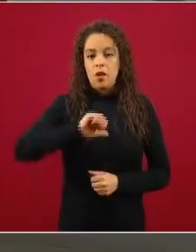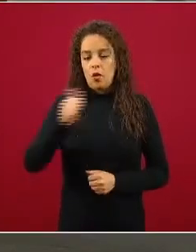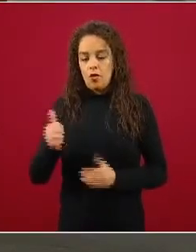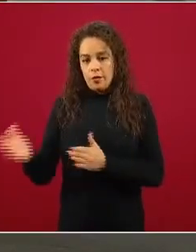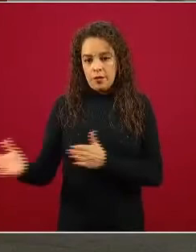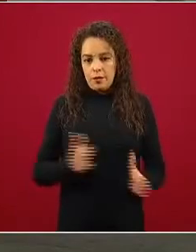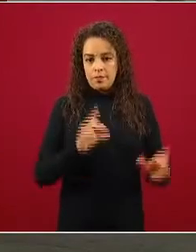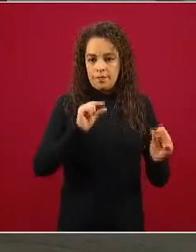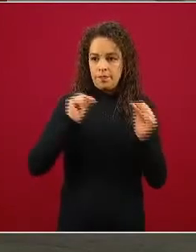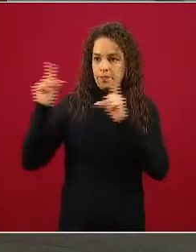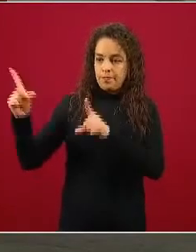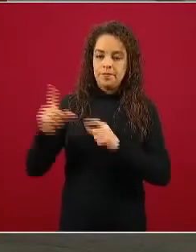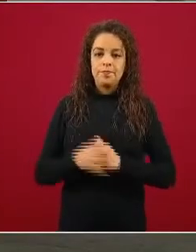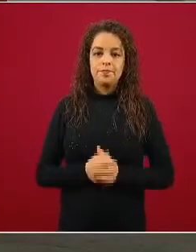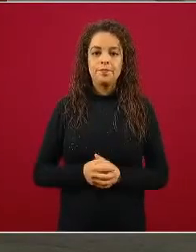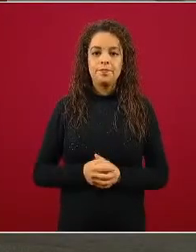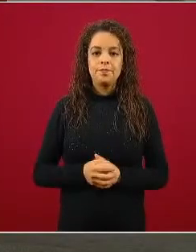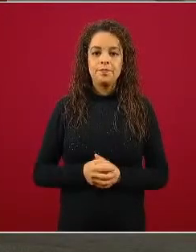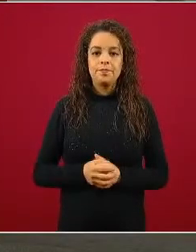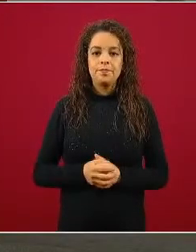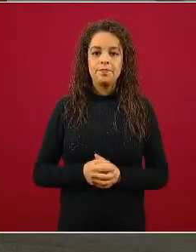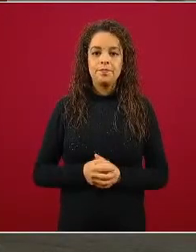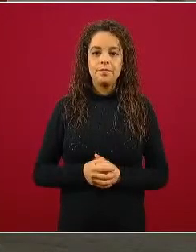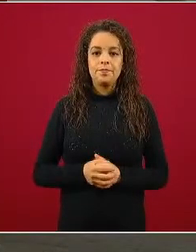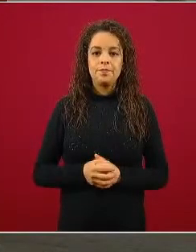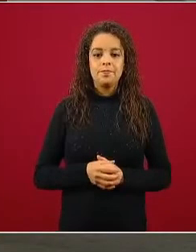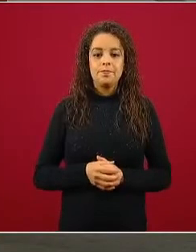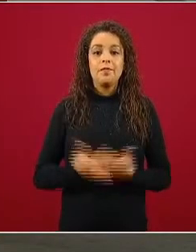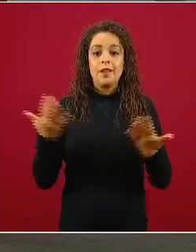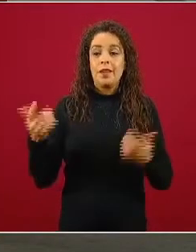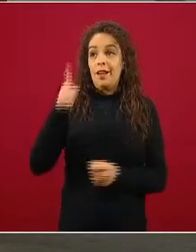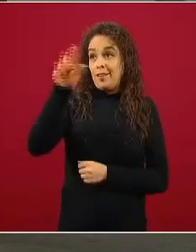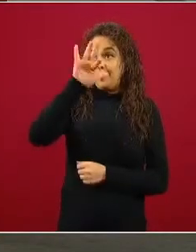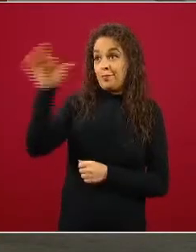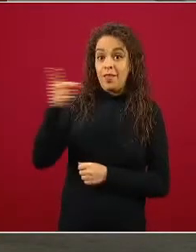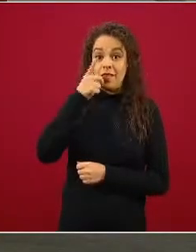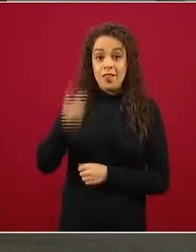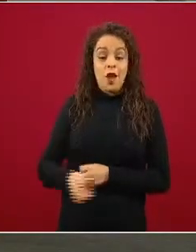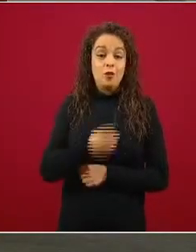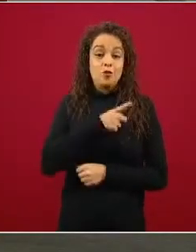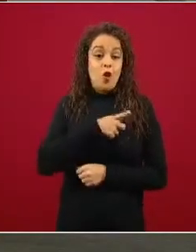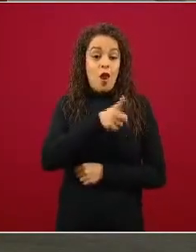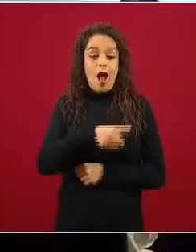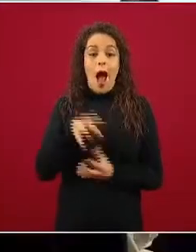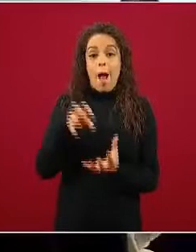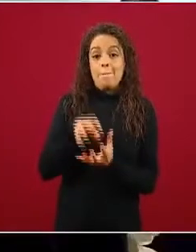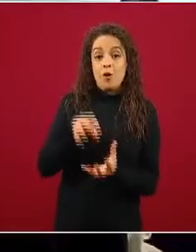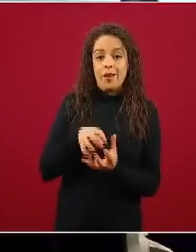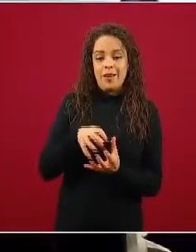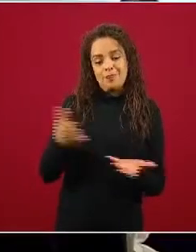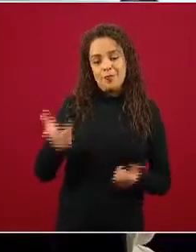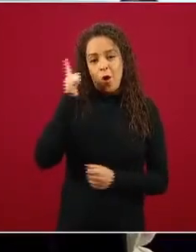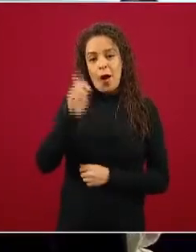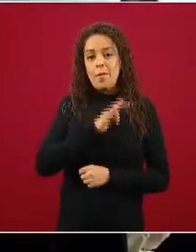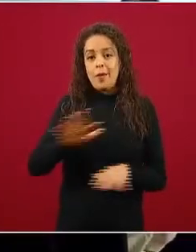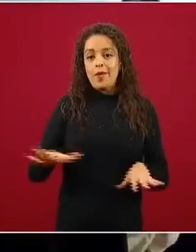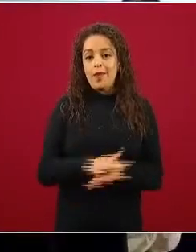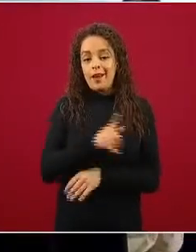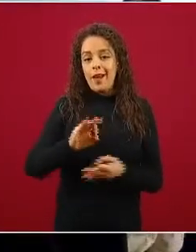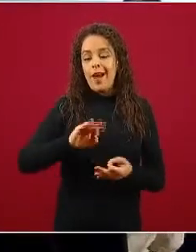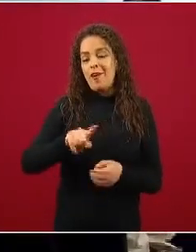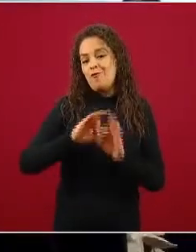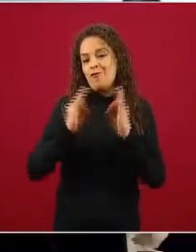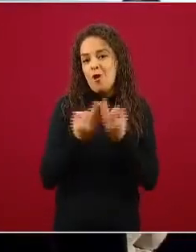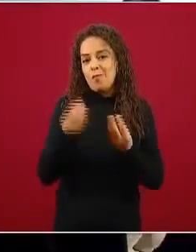Ahí decía solo hamburguesas, también si le pueden meter un poco de salud en la alimentación, nunca está de más. También esta parte de la distancia en áreas comunes,